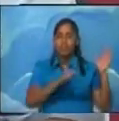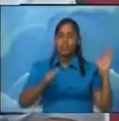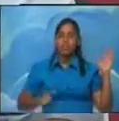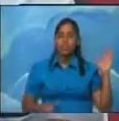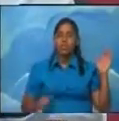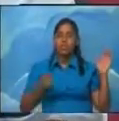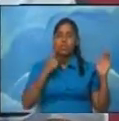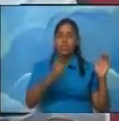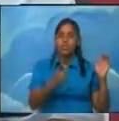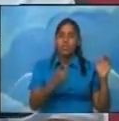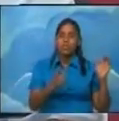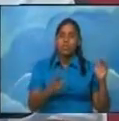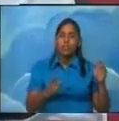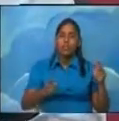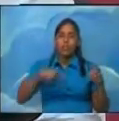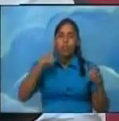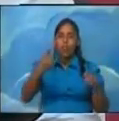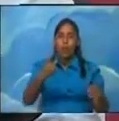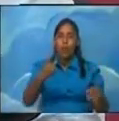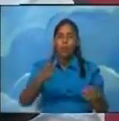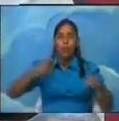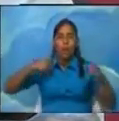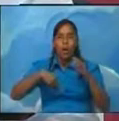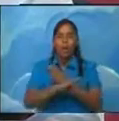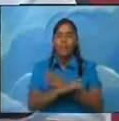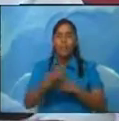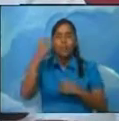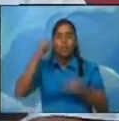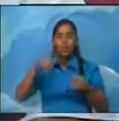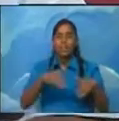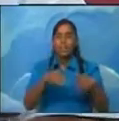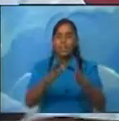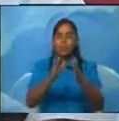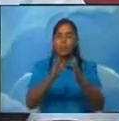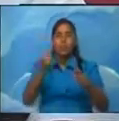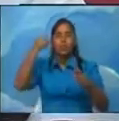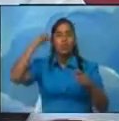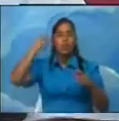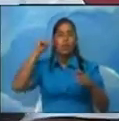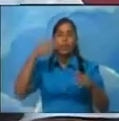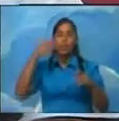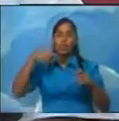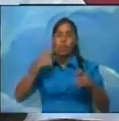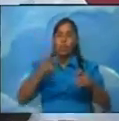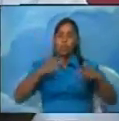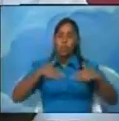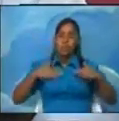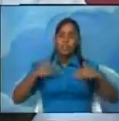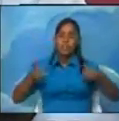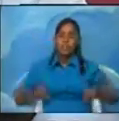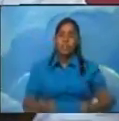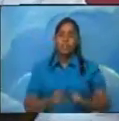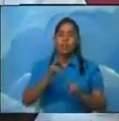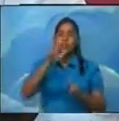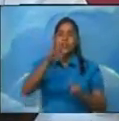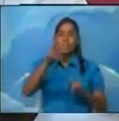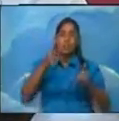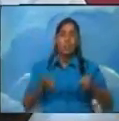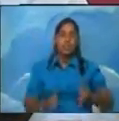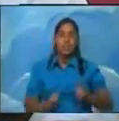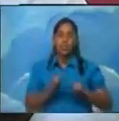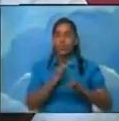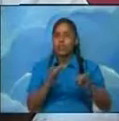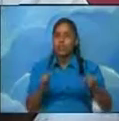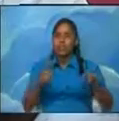Dice, y cuando ande por el camino, recuerdo que cuando mis hijos, mis tres hijos, que ya